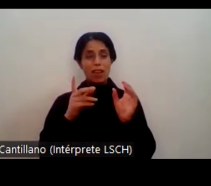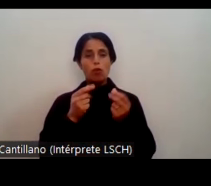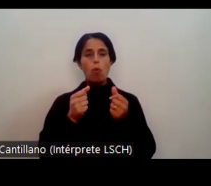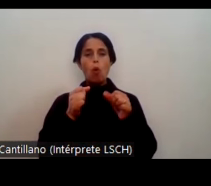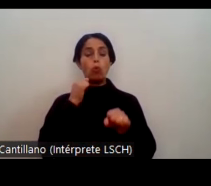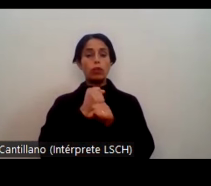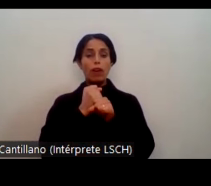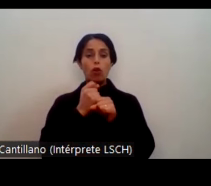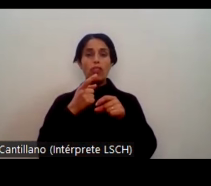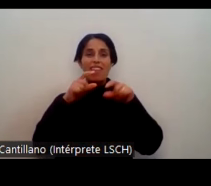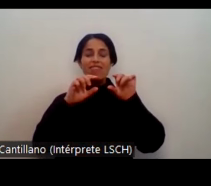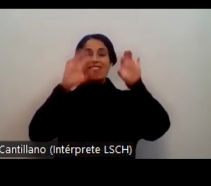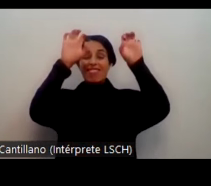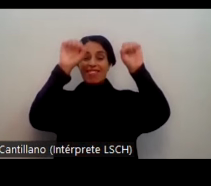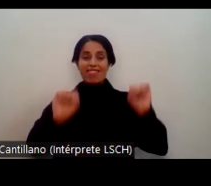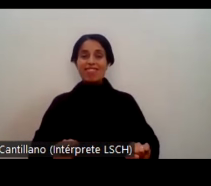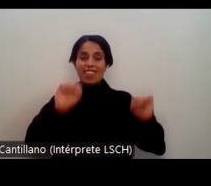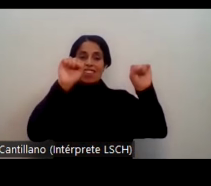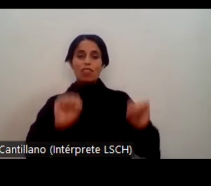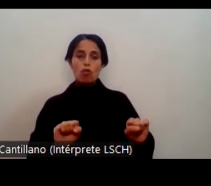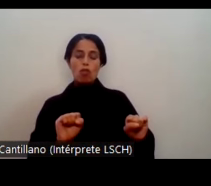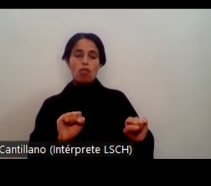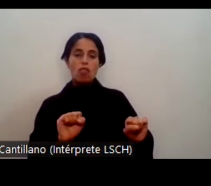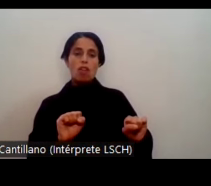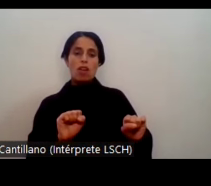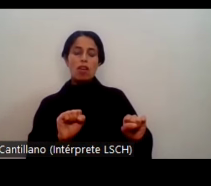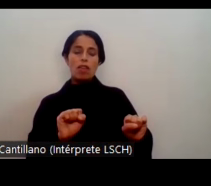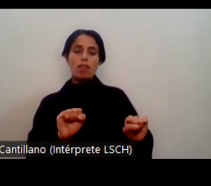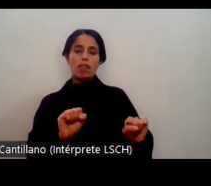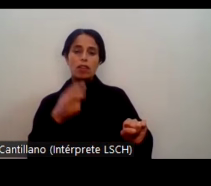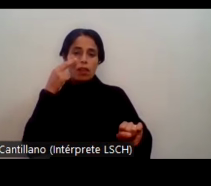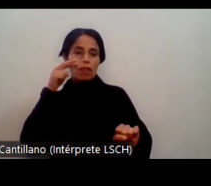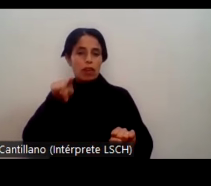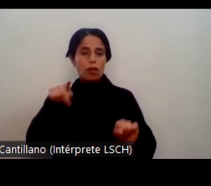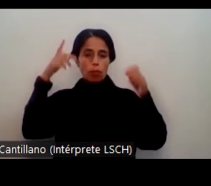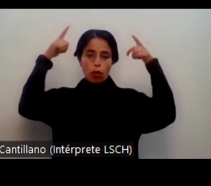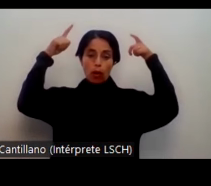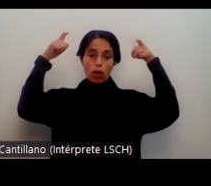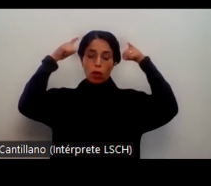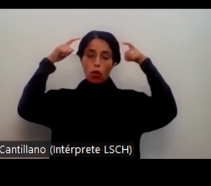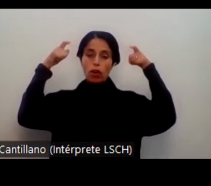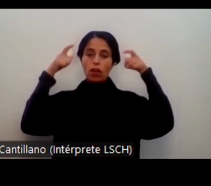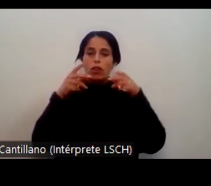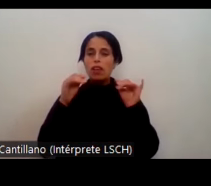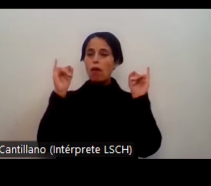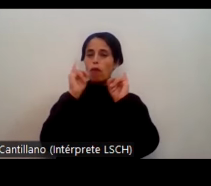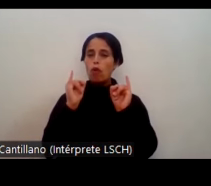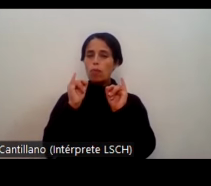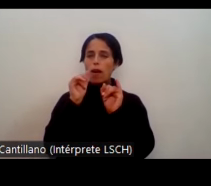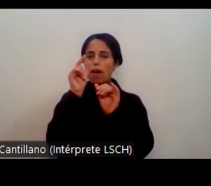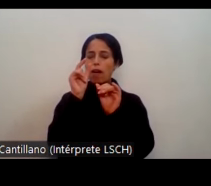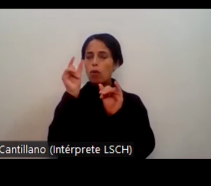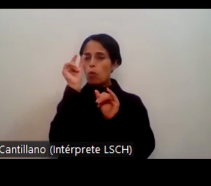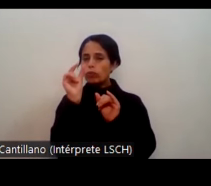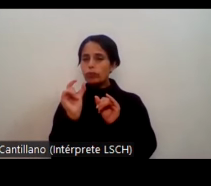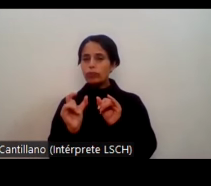anillado arriba, que es esta parte donde estaba el casquete con esa decoración, y una